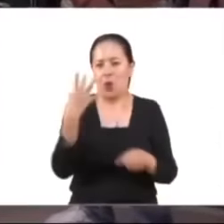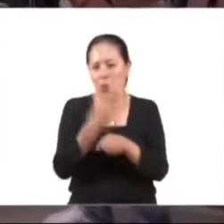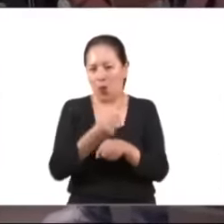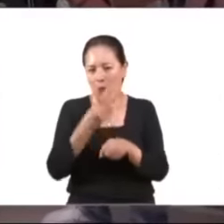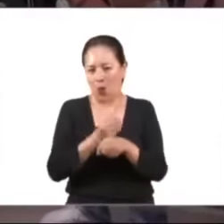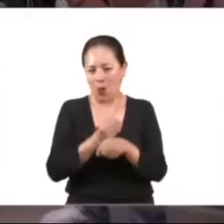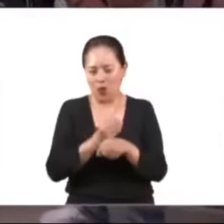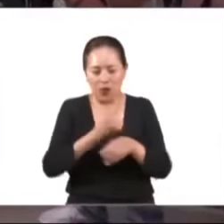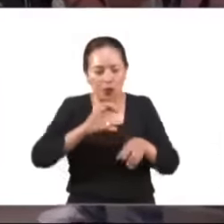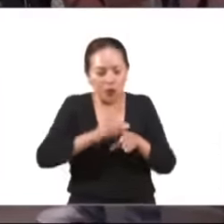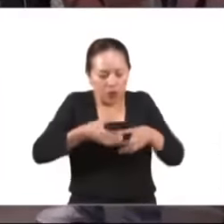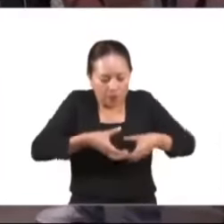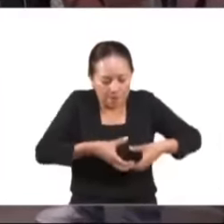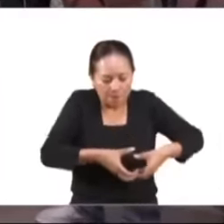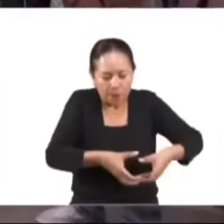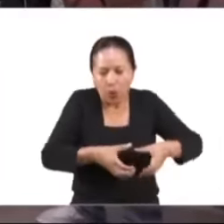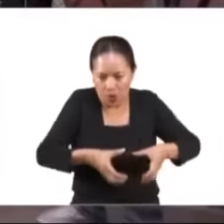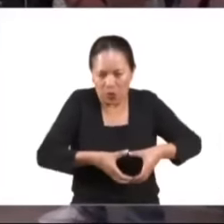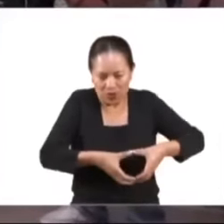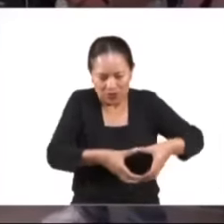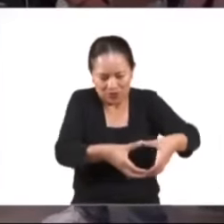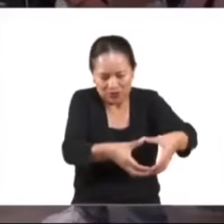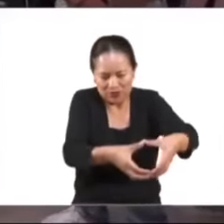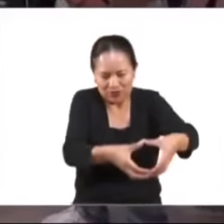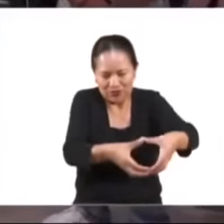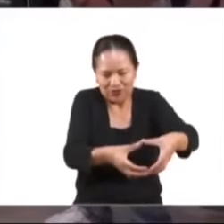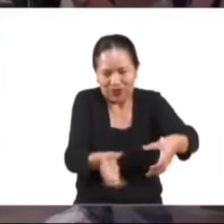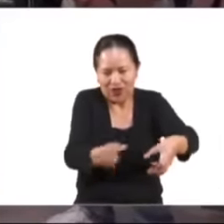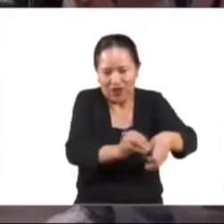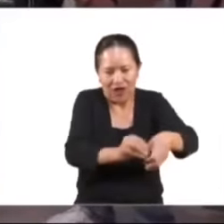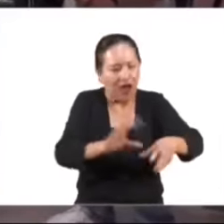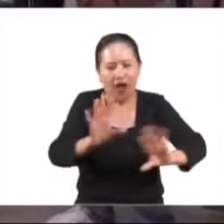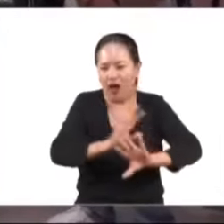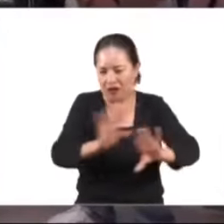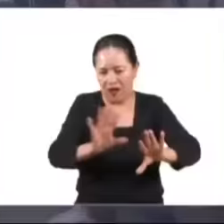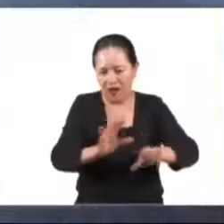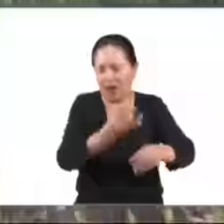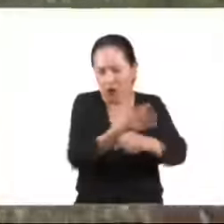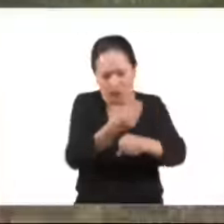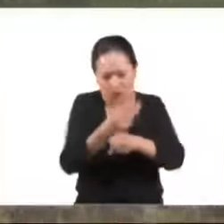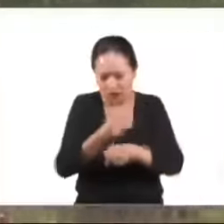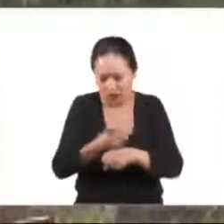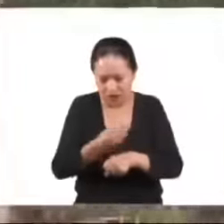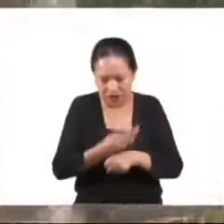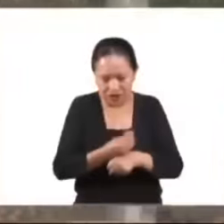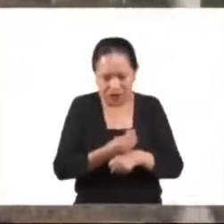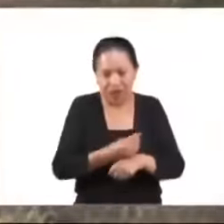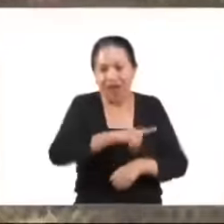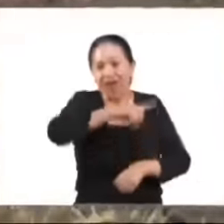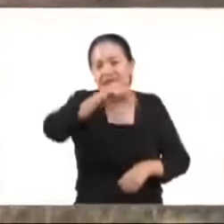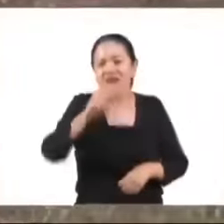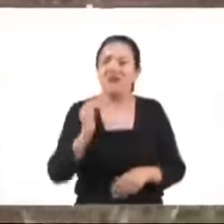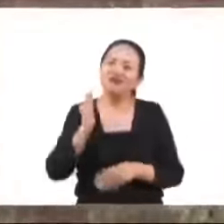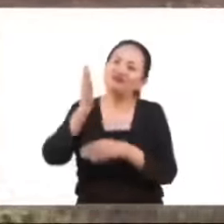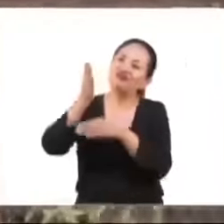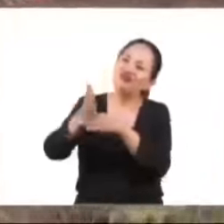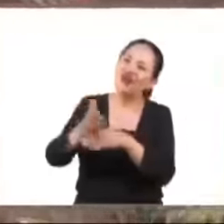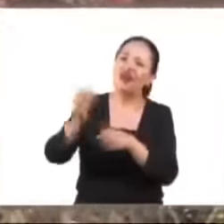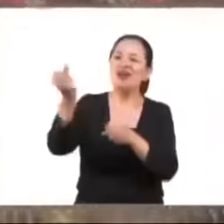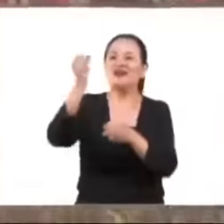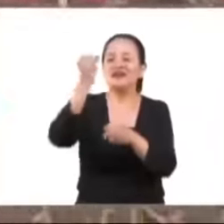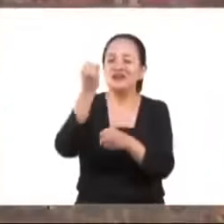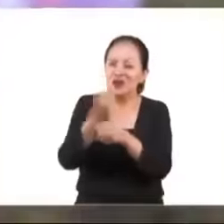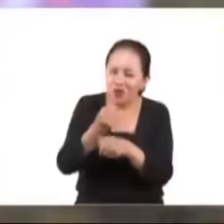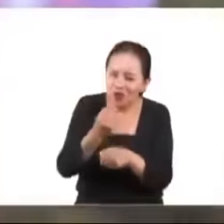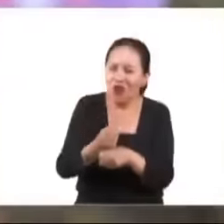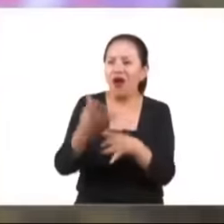este caso a las colonias de este lado como el quinto tramo y a las colonias de este otro no podían pasar y cruzar a la secundarias a las primarias los